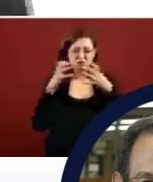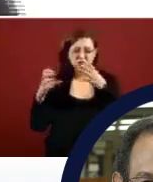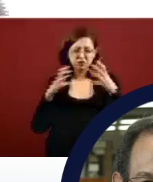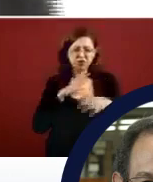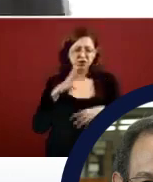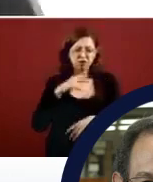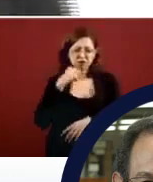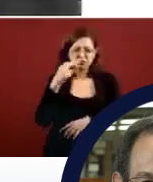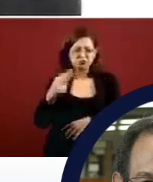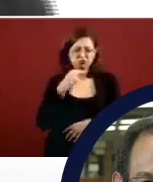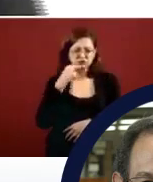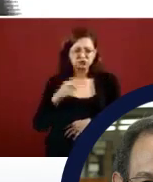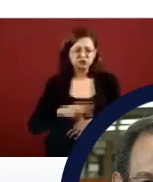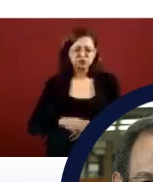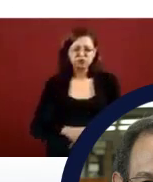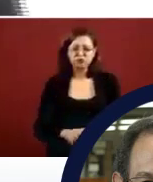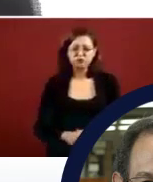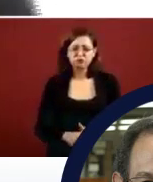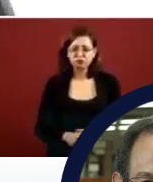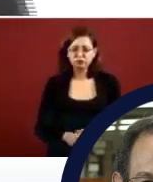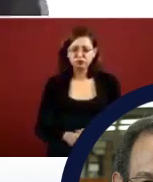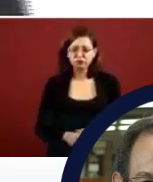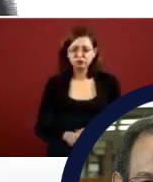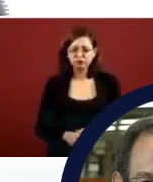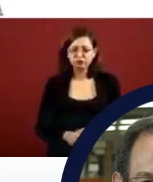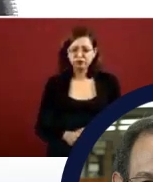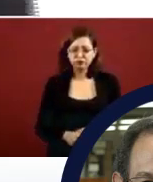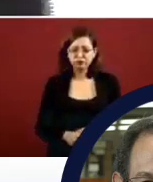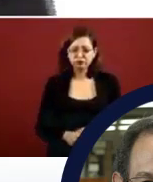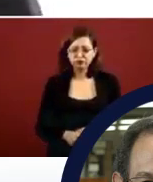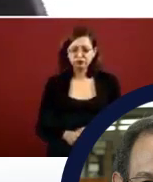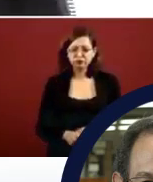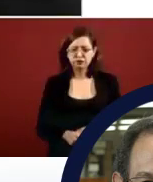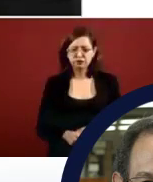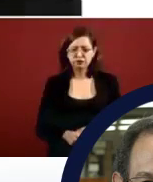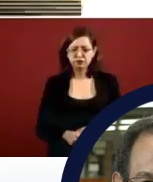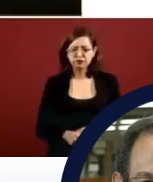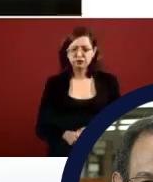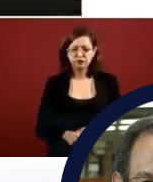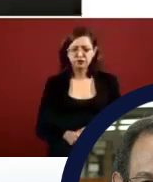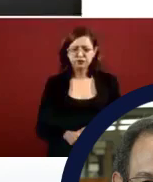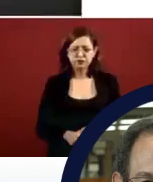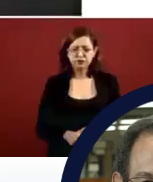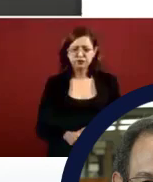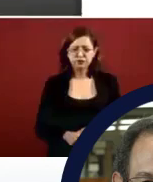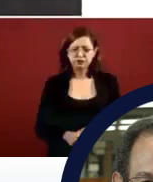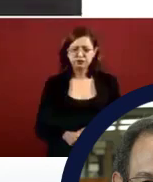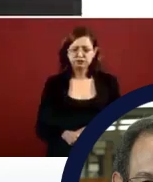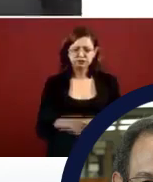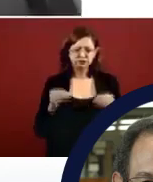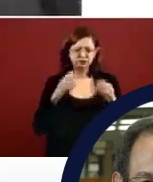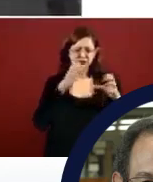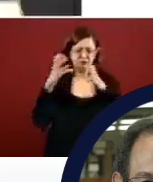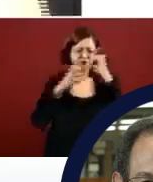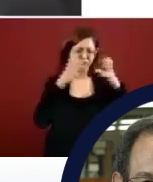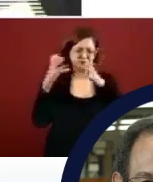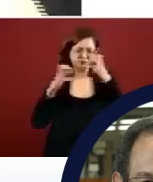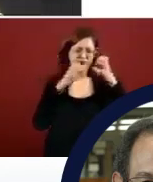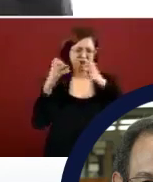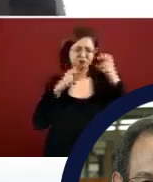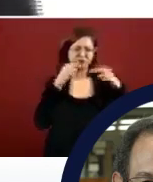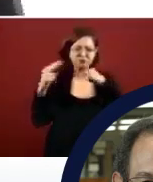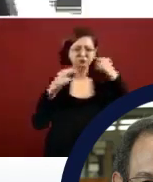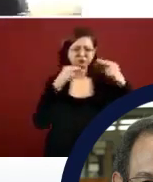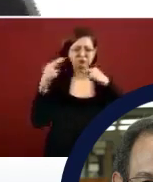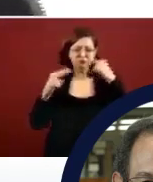una revelación de que el gobierno de Andrés Manuel López Obrador no solo es incapaz